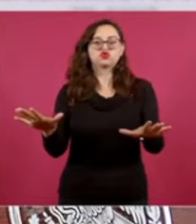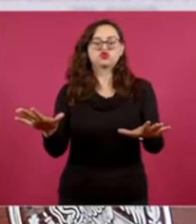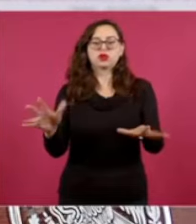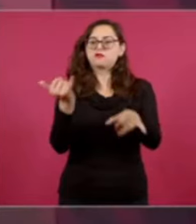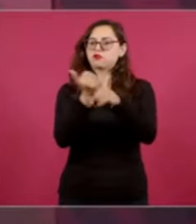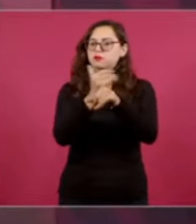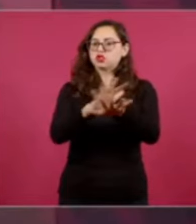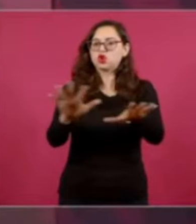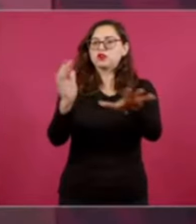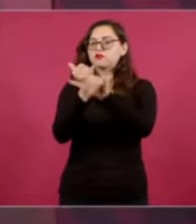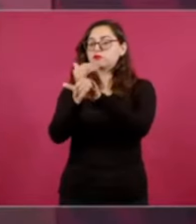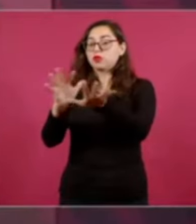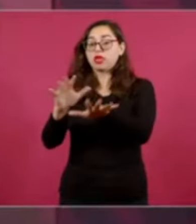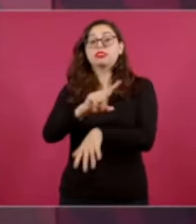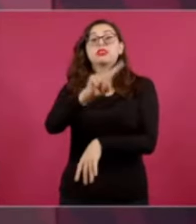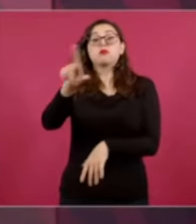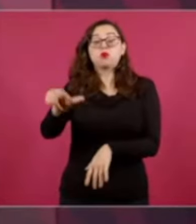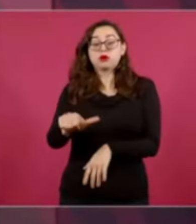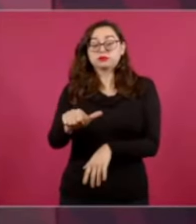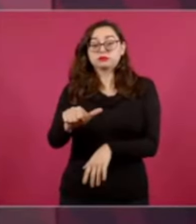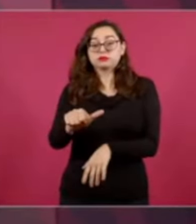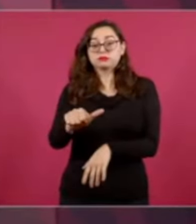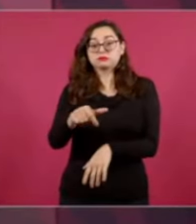para que el pueblo libremente decida